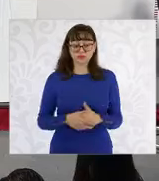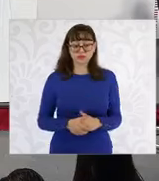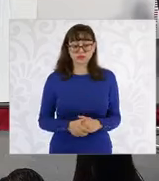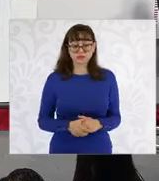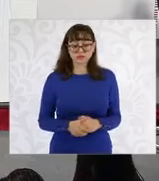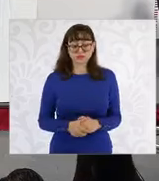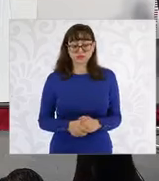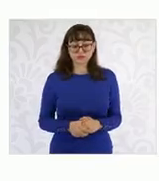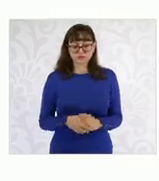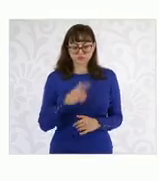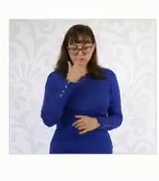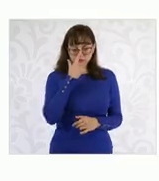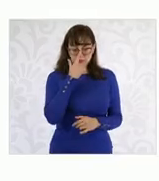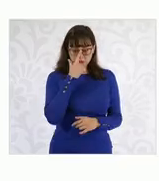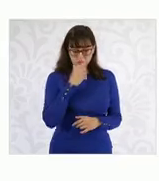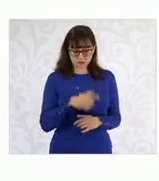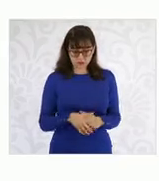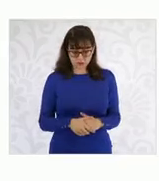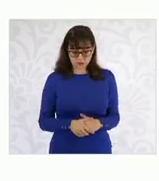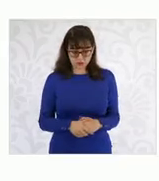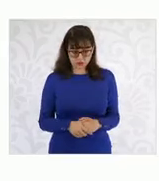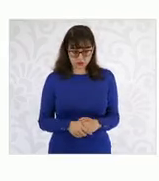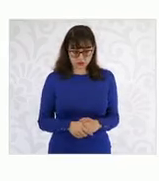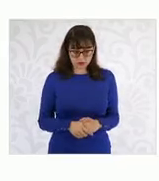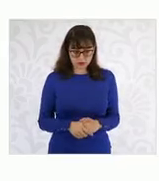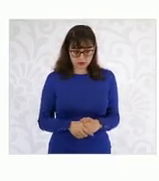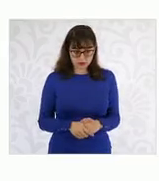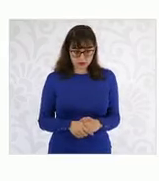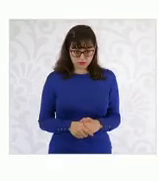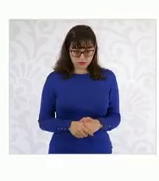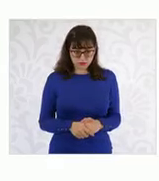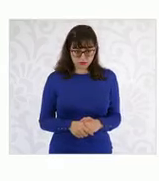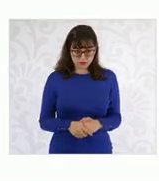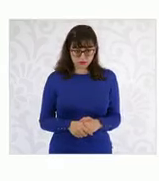En lo que respecta a la disminución delito por delito,